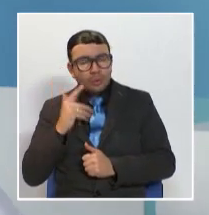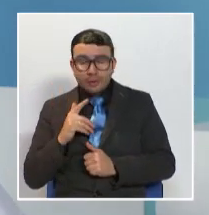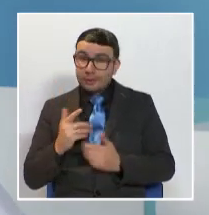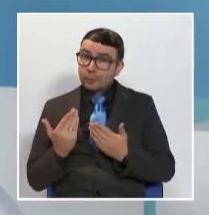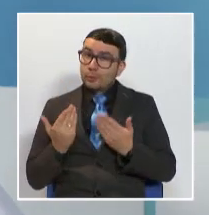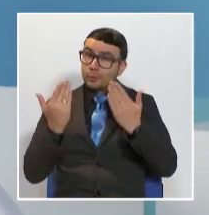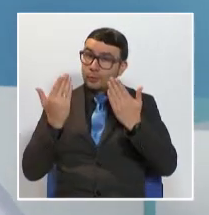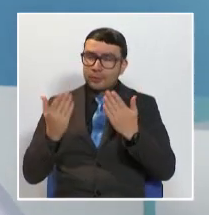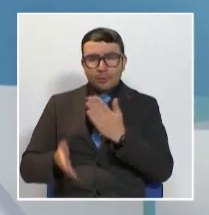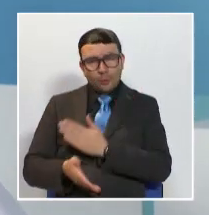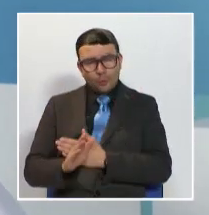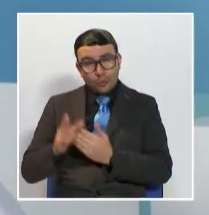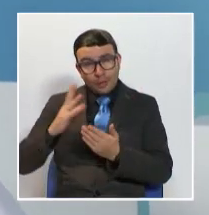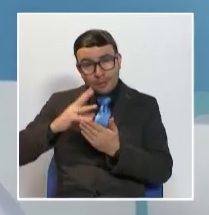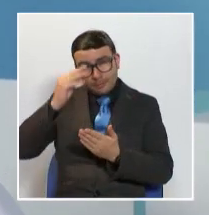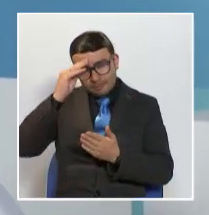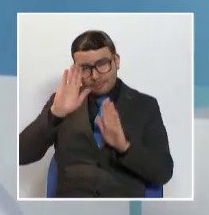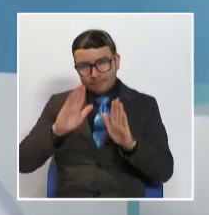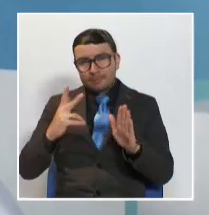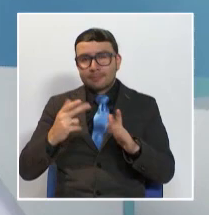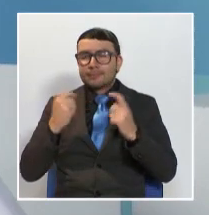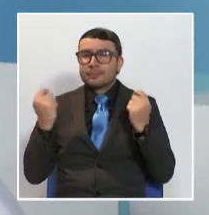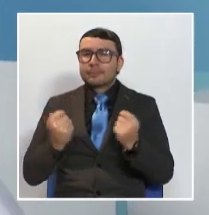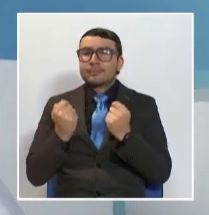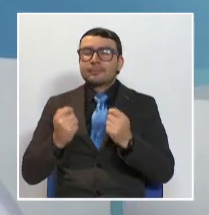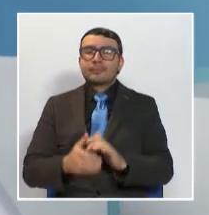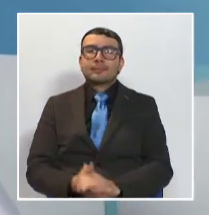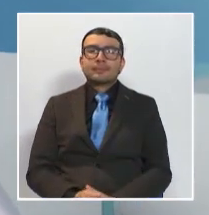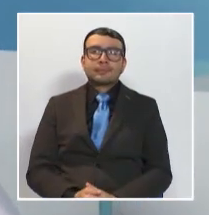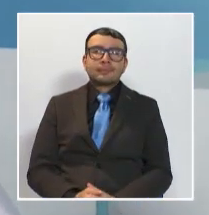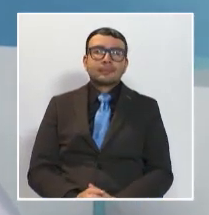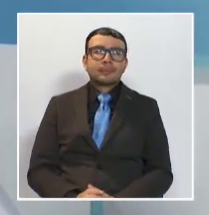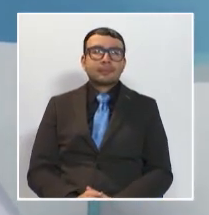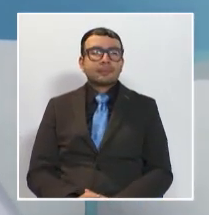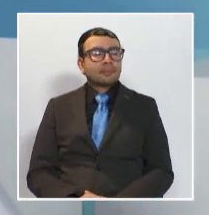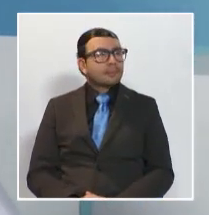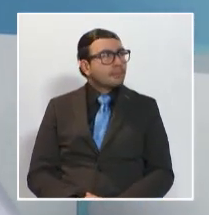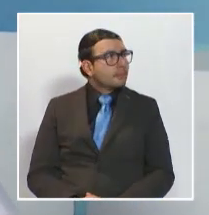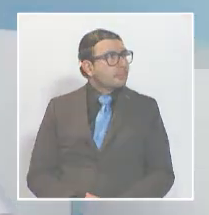aprendiendo. Vamos a ir a este corte de comerciales y ya regresamos con ustedes.